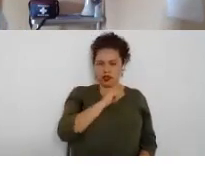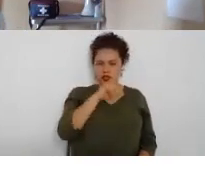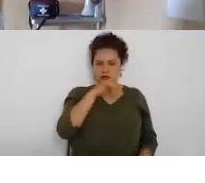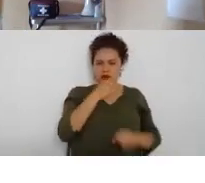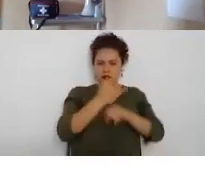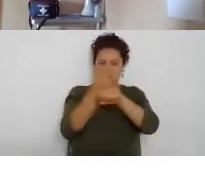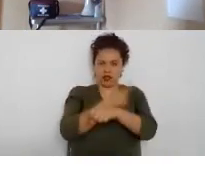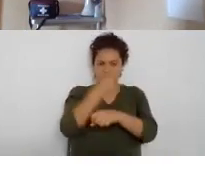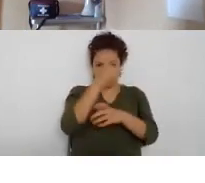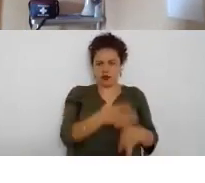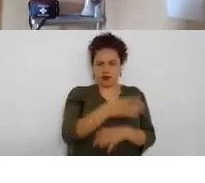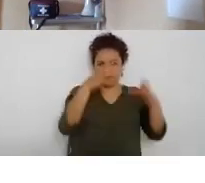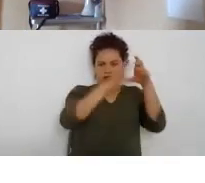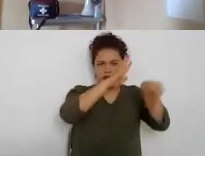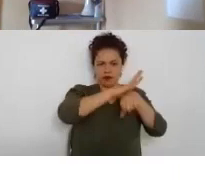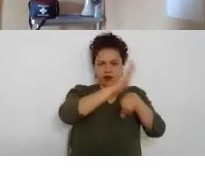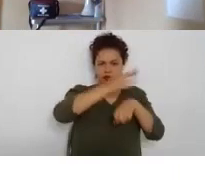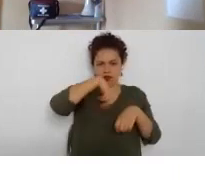que considerábamos la parte